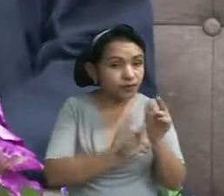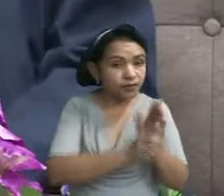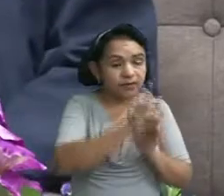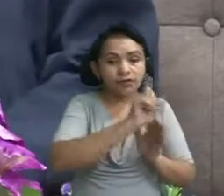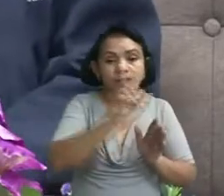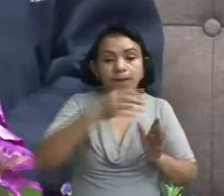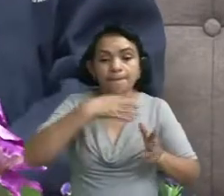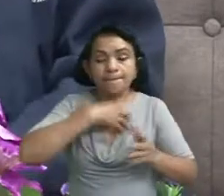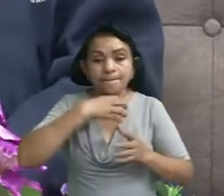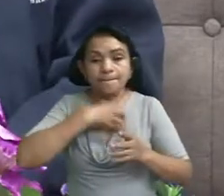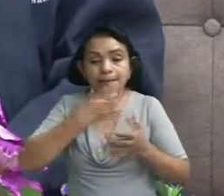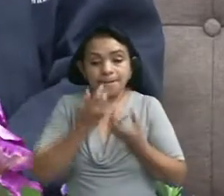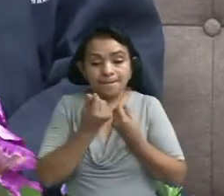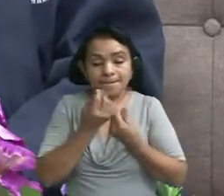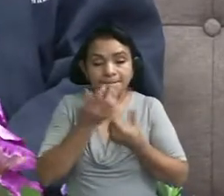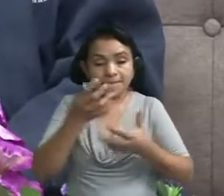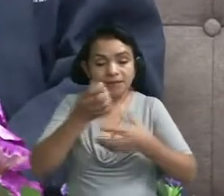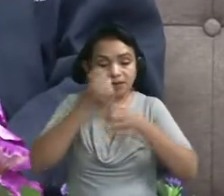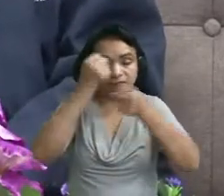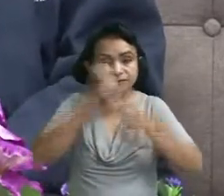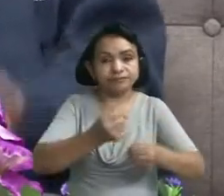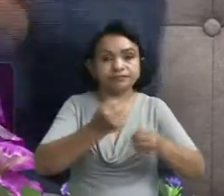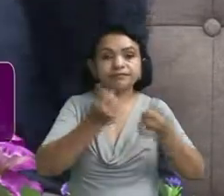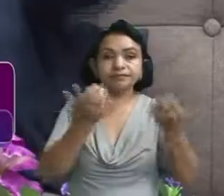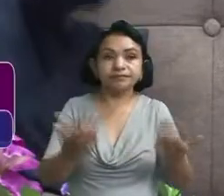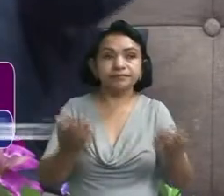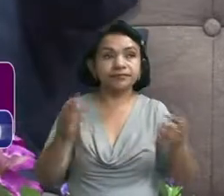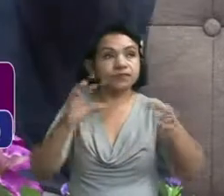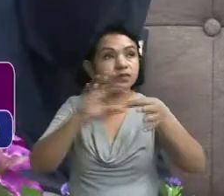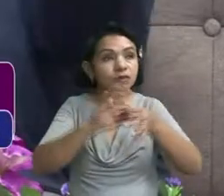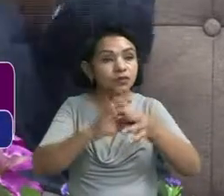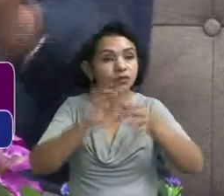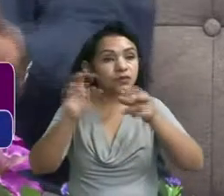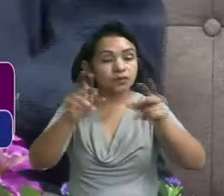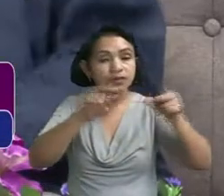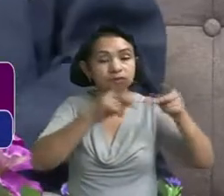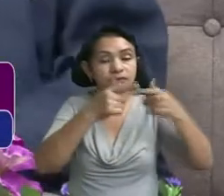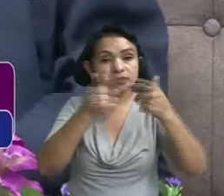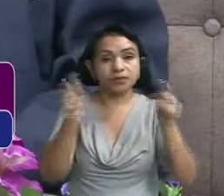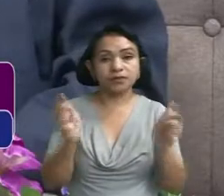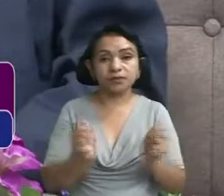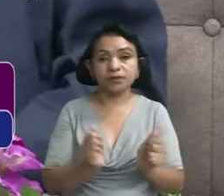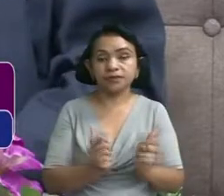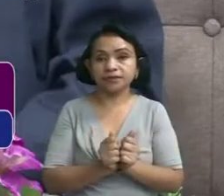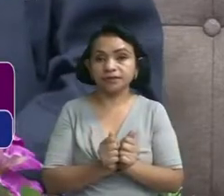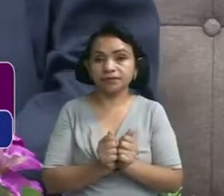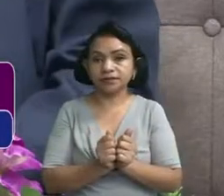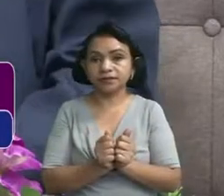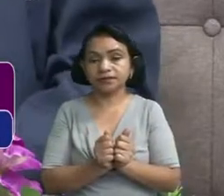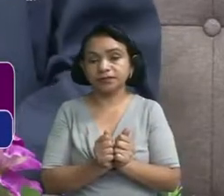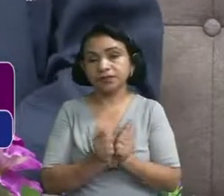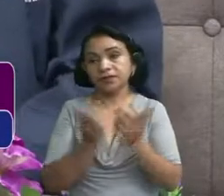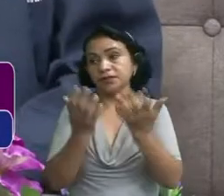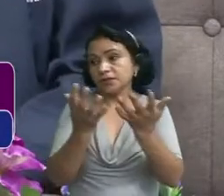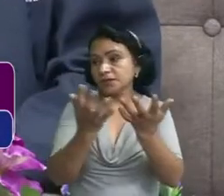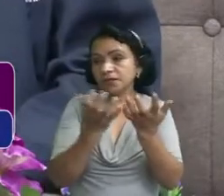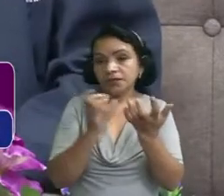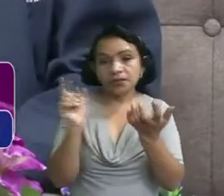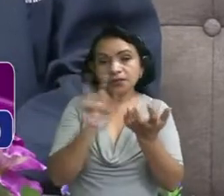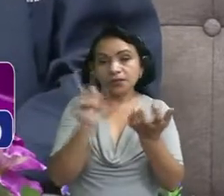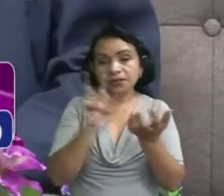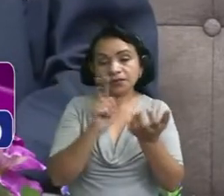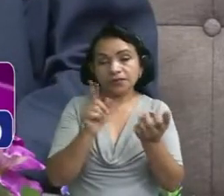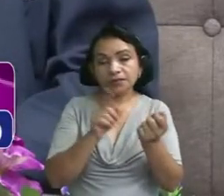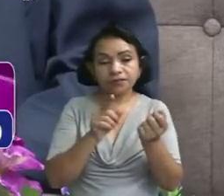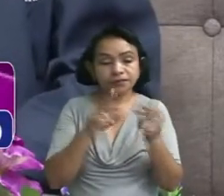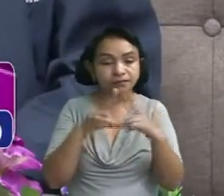en sus intereses de hegemonía, de dominación, junto a aquellos sectores que no quieren a Nicaragua, a los malos nicaragüenses,